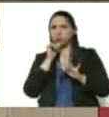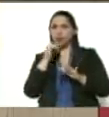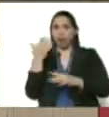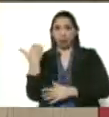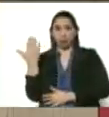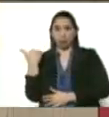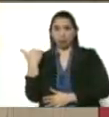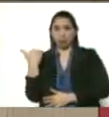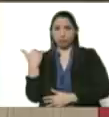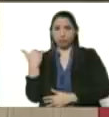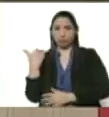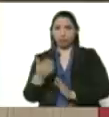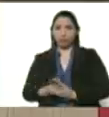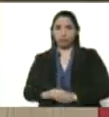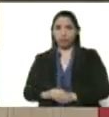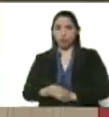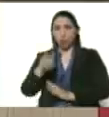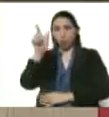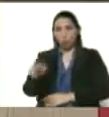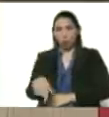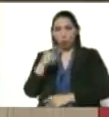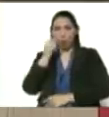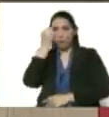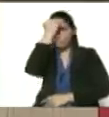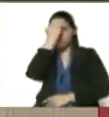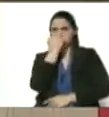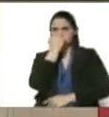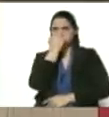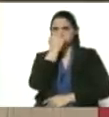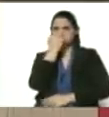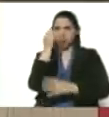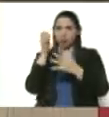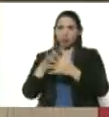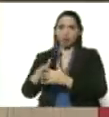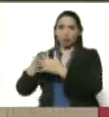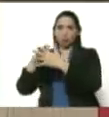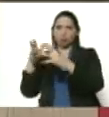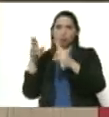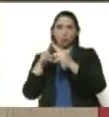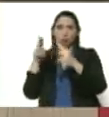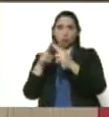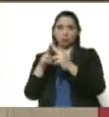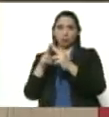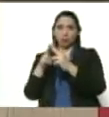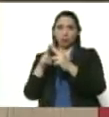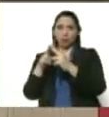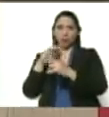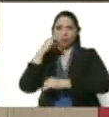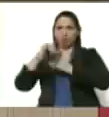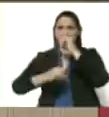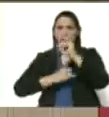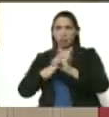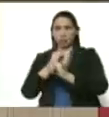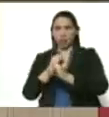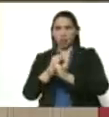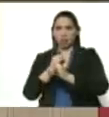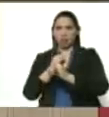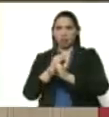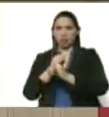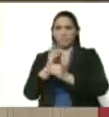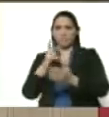poco, un mercenario estadounidense muy conocido a nivel internacional por